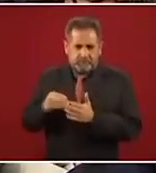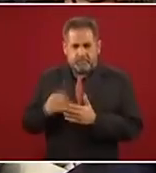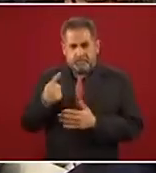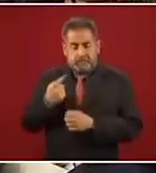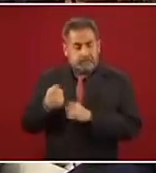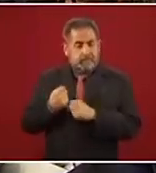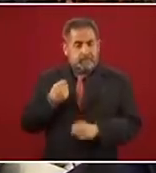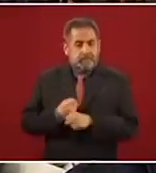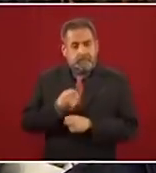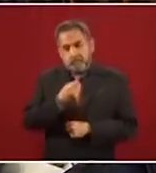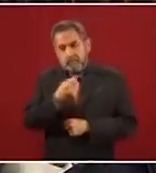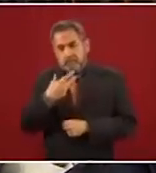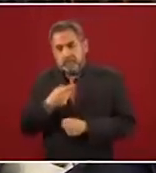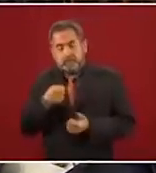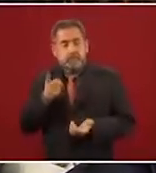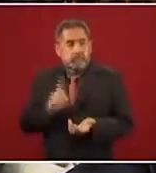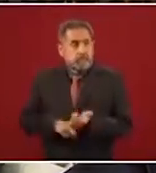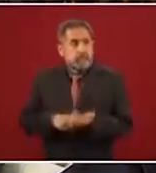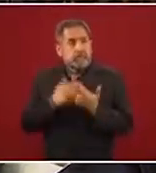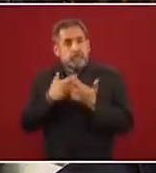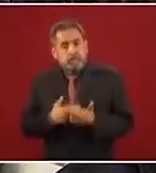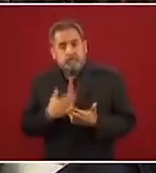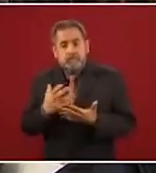pasado, quiere decir que se quedaron